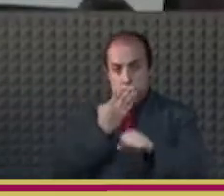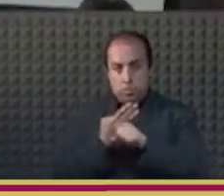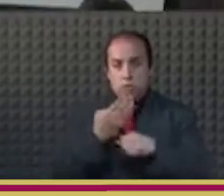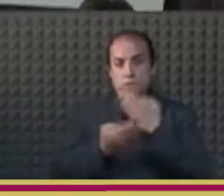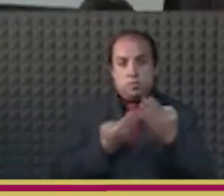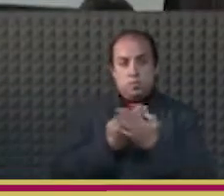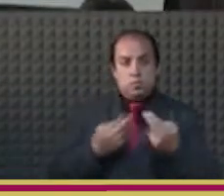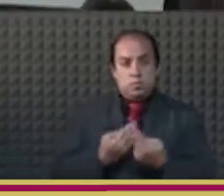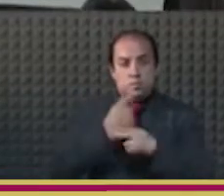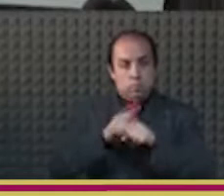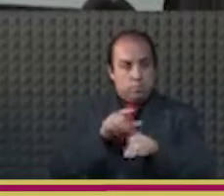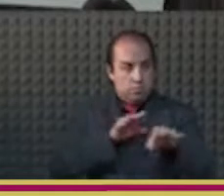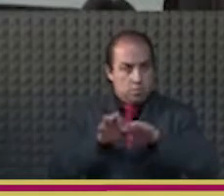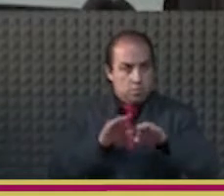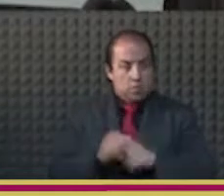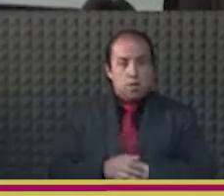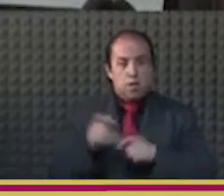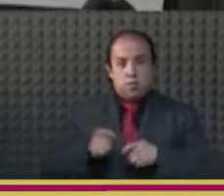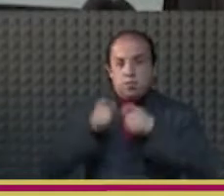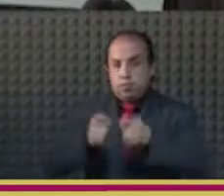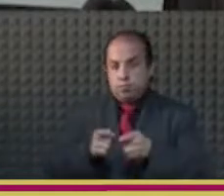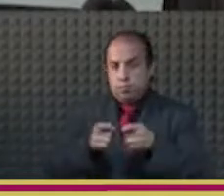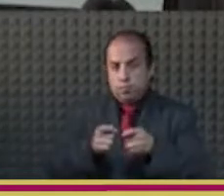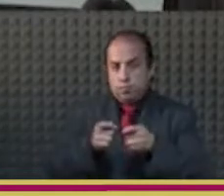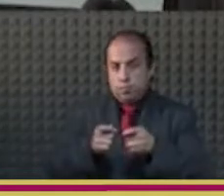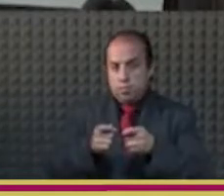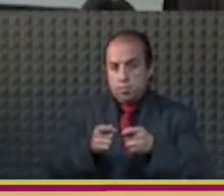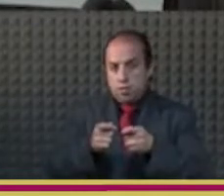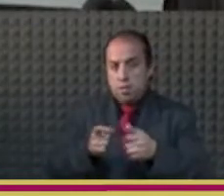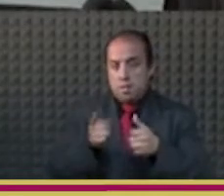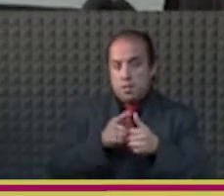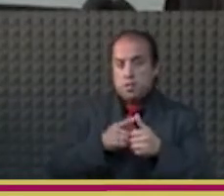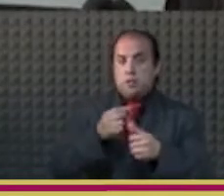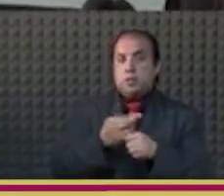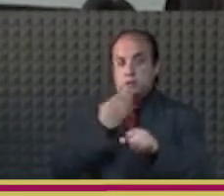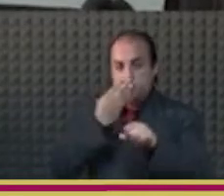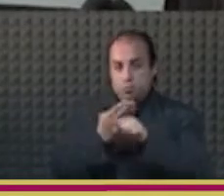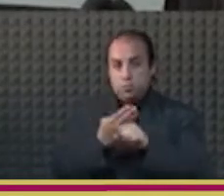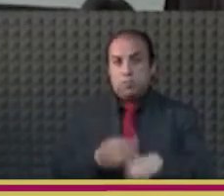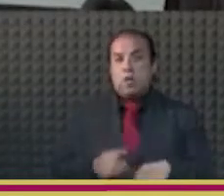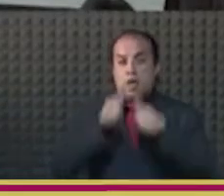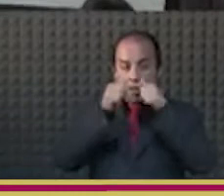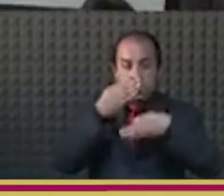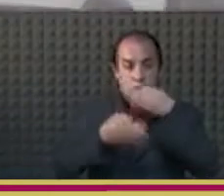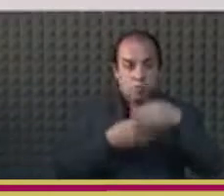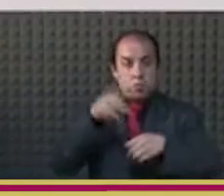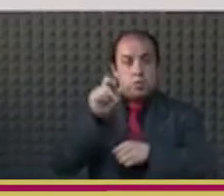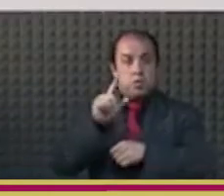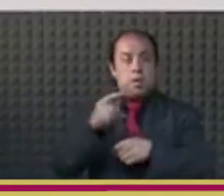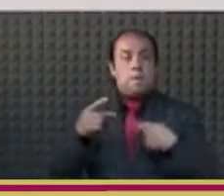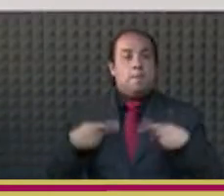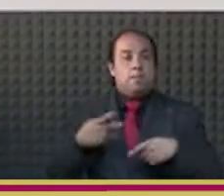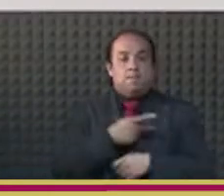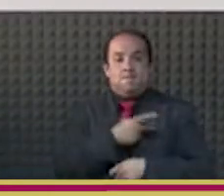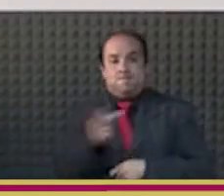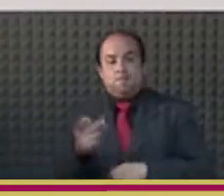Servicio Nacional del Empleo con un encargo muy particular, el de atender a todos, pero sobre todo a quien más lo necesitan. El día de